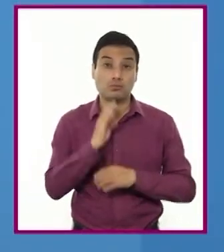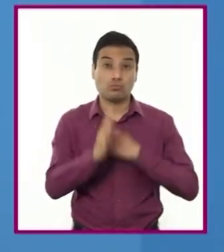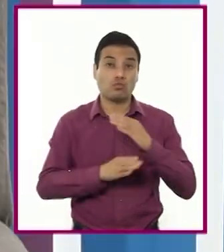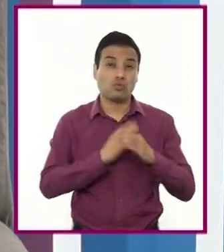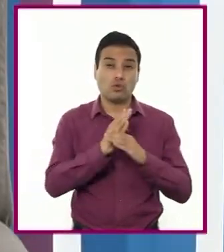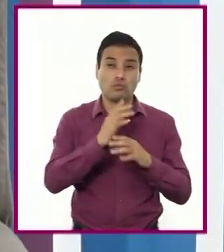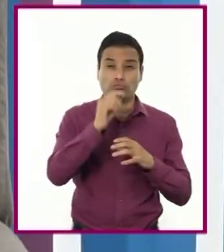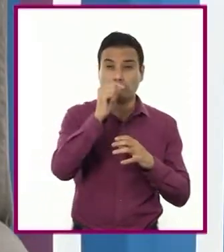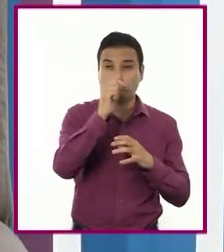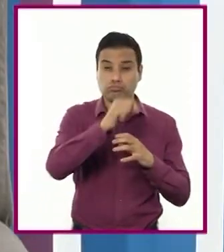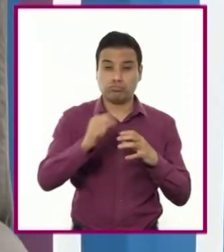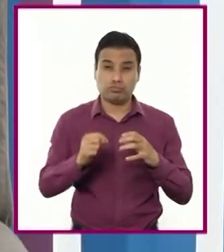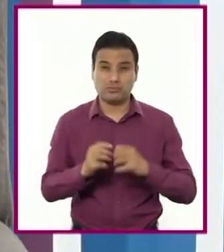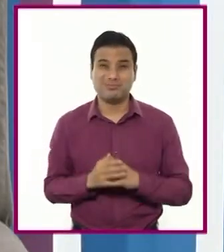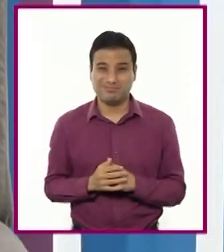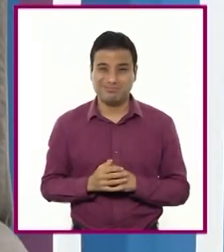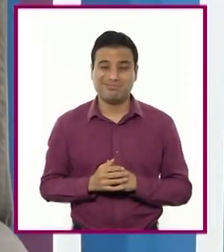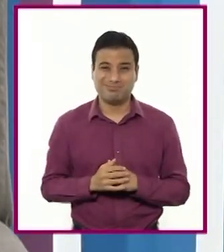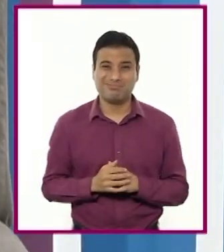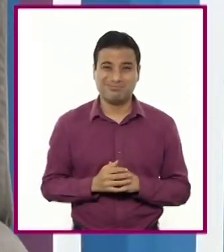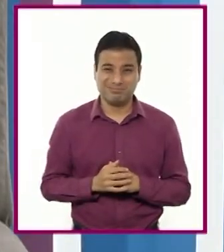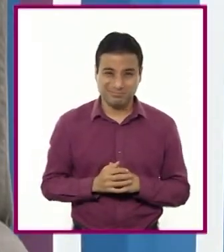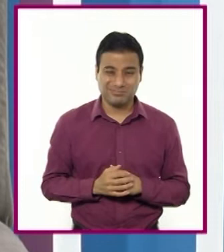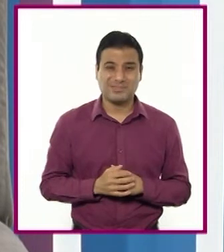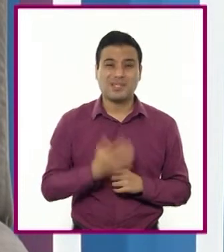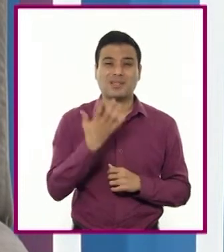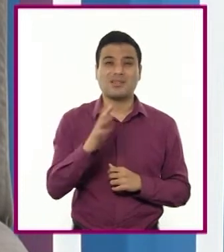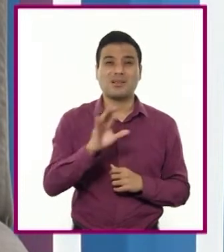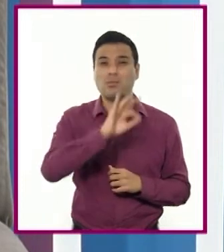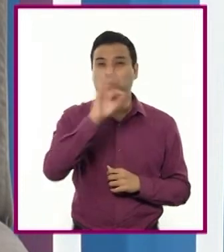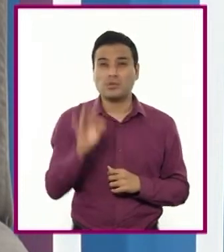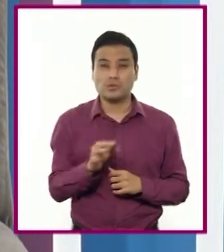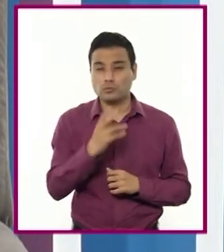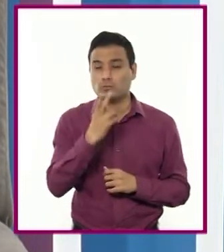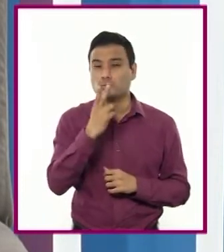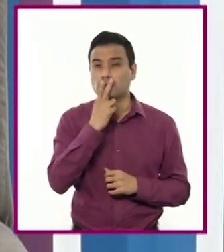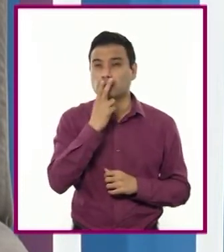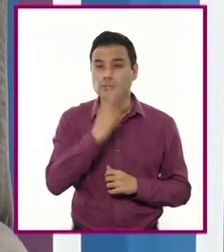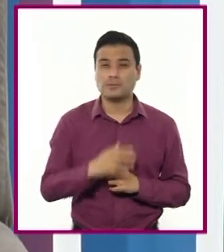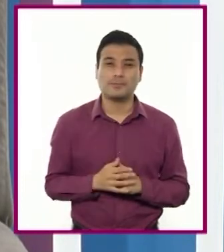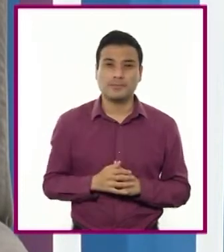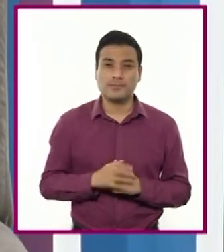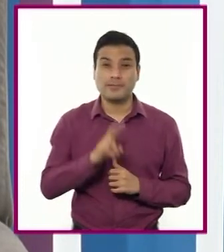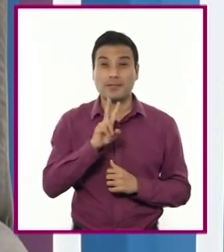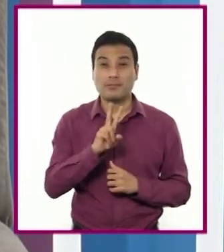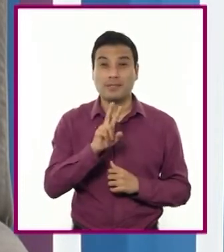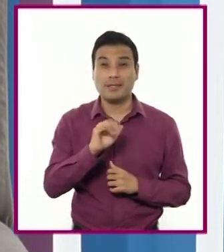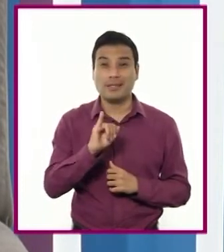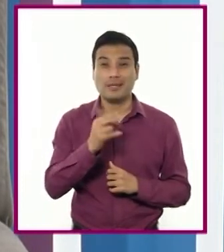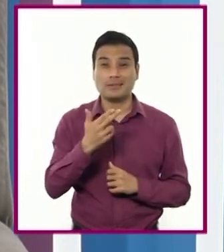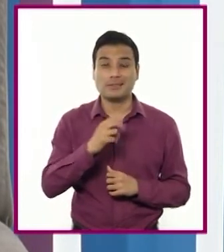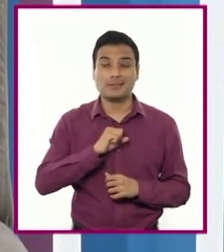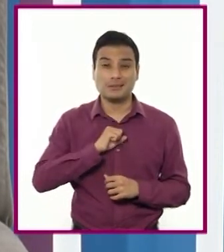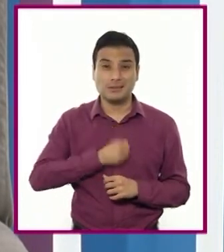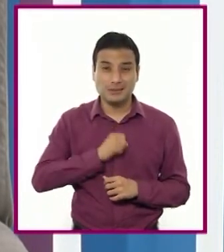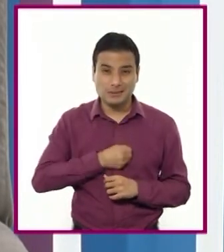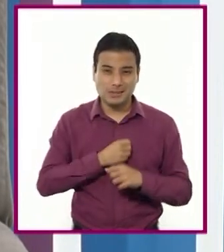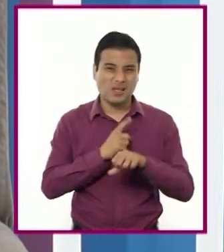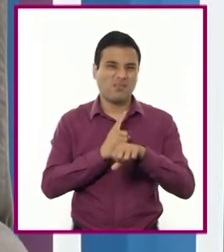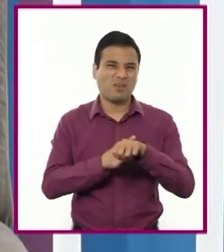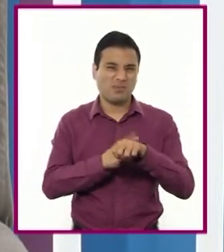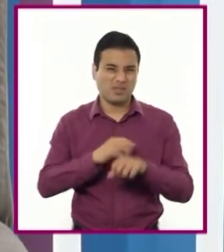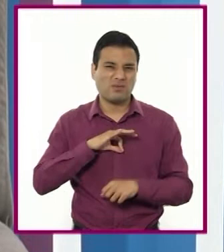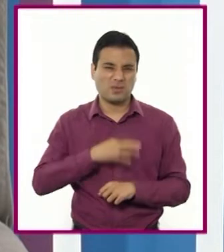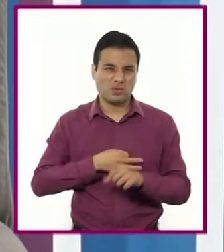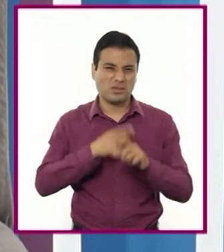1 o 1 de cada 10 adolescentes consume tabaco. El VIH, SIDA y las enfermedades